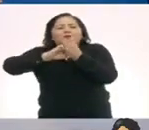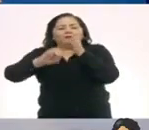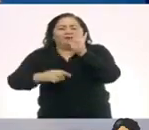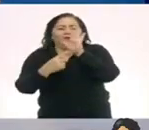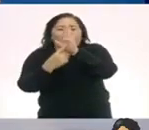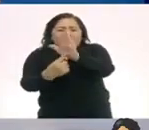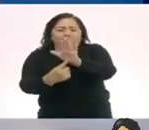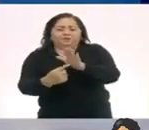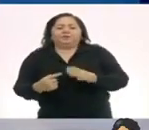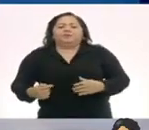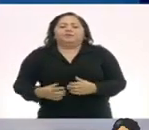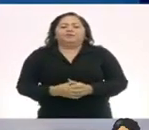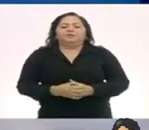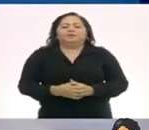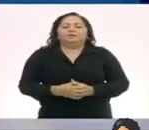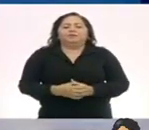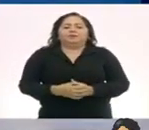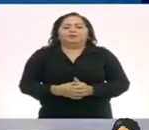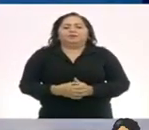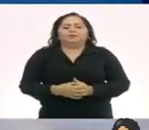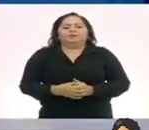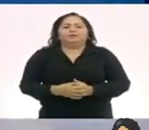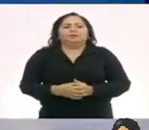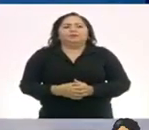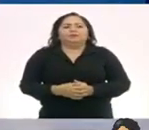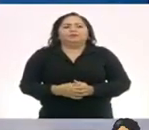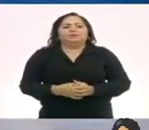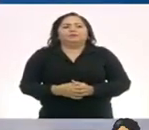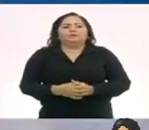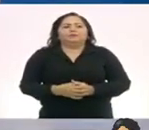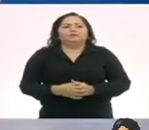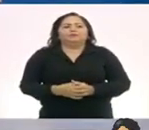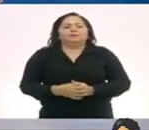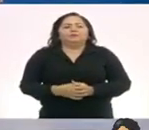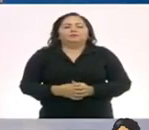de fracciones equivalentes. Perfecto.